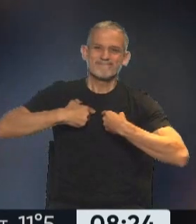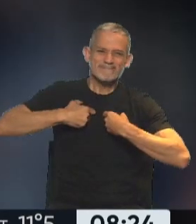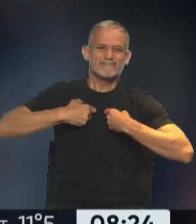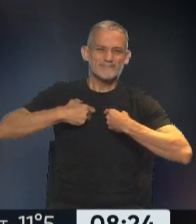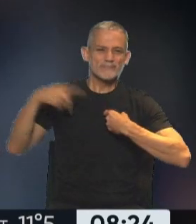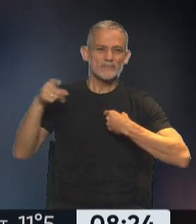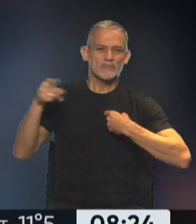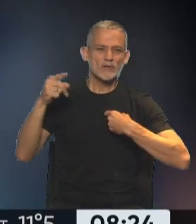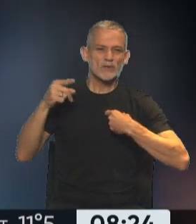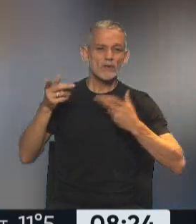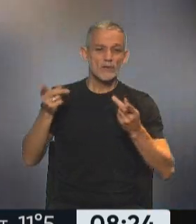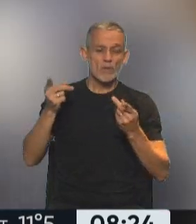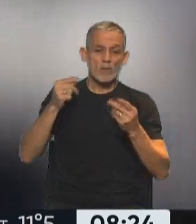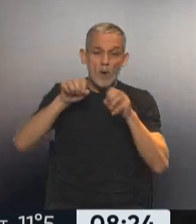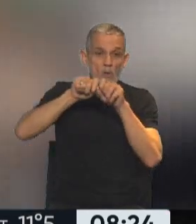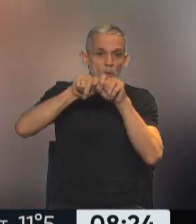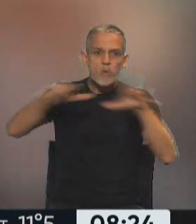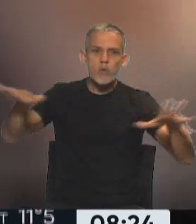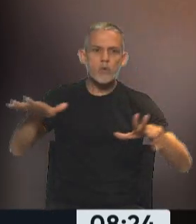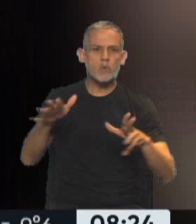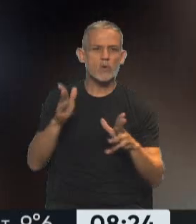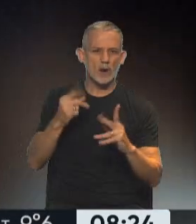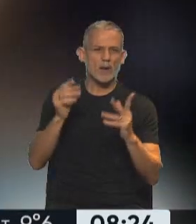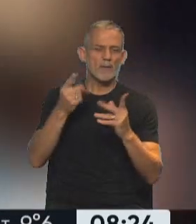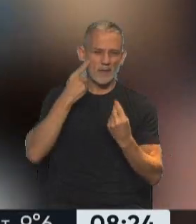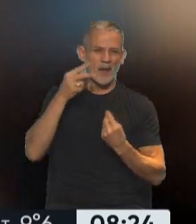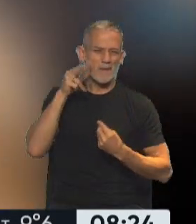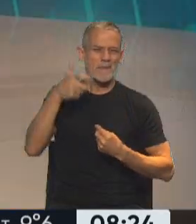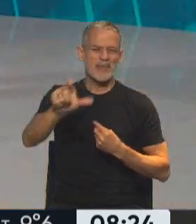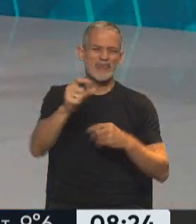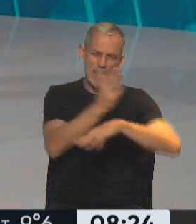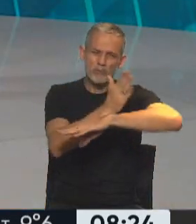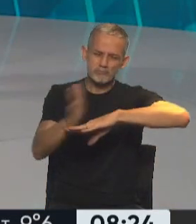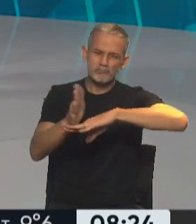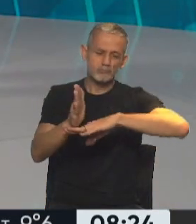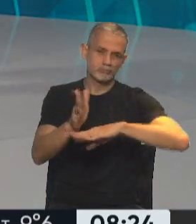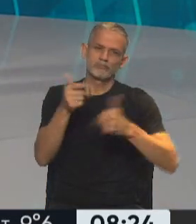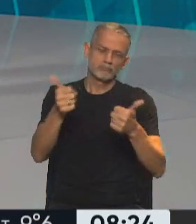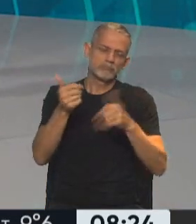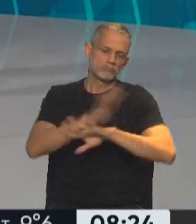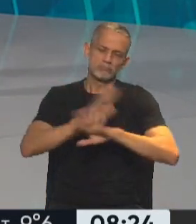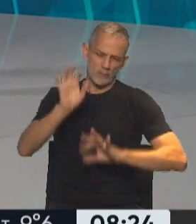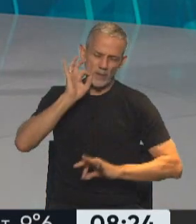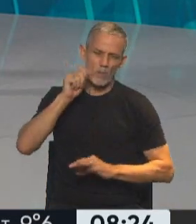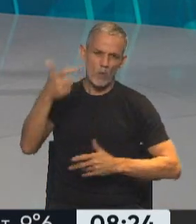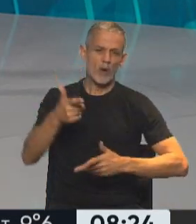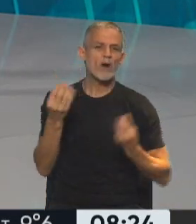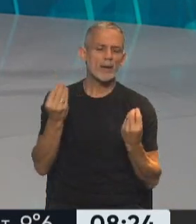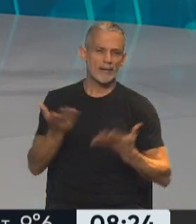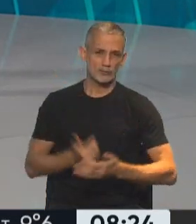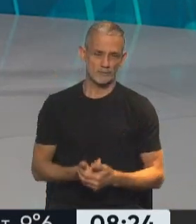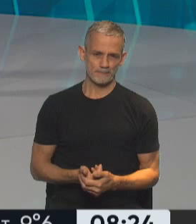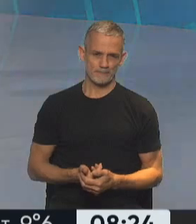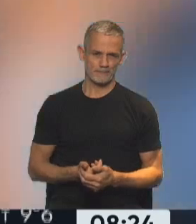y una viralización analógica espectacular. Vamos a escuchar el video del comienzo porque no tiene desperdicio. ¿Qué pasó?